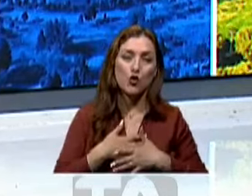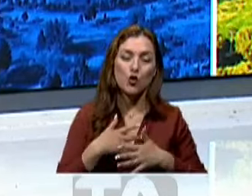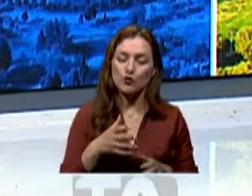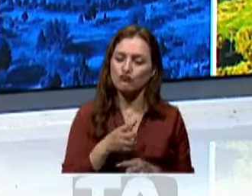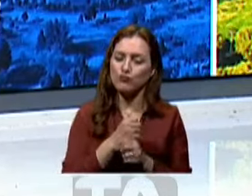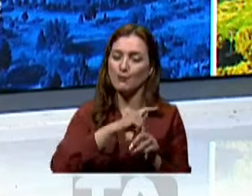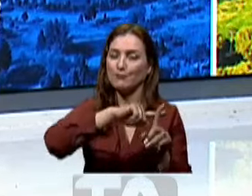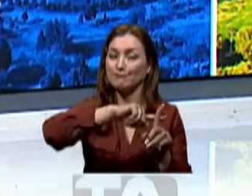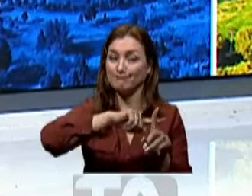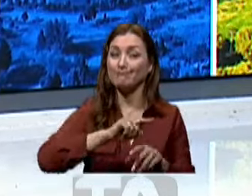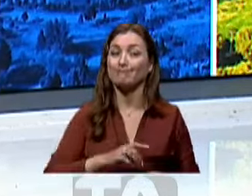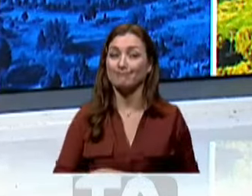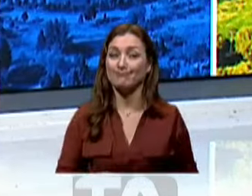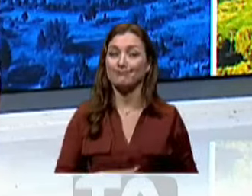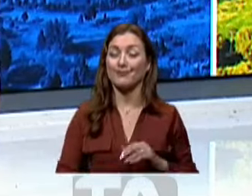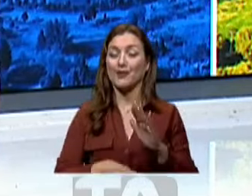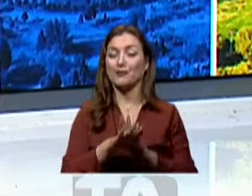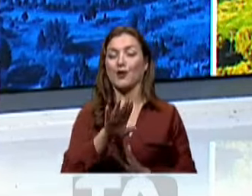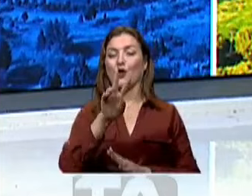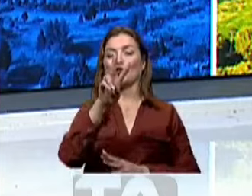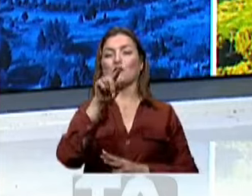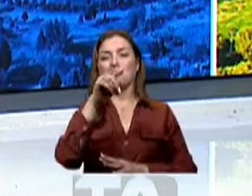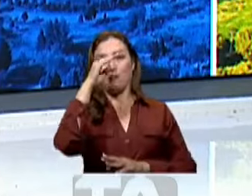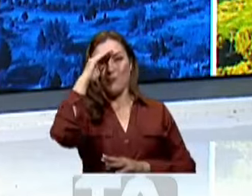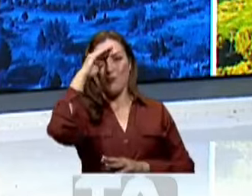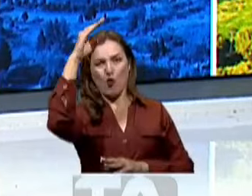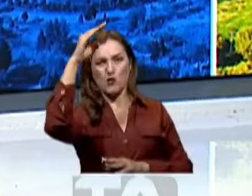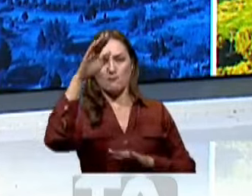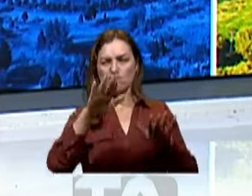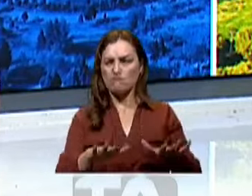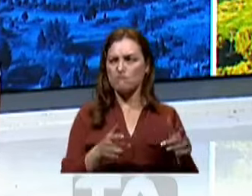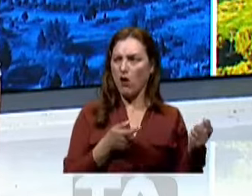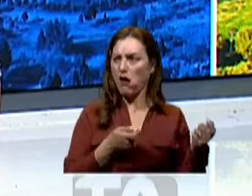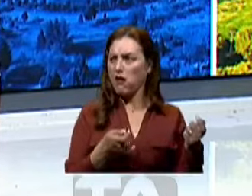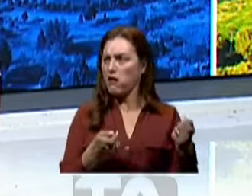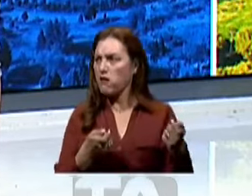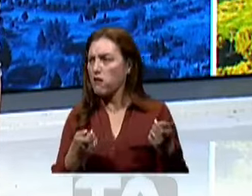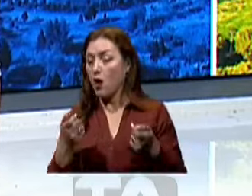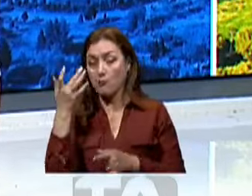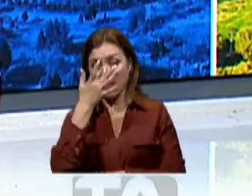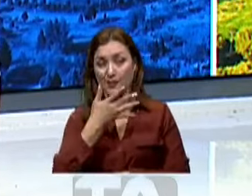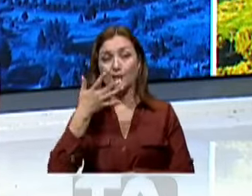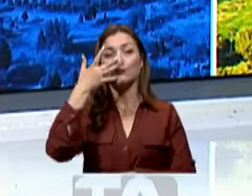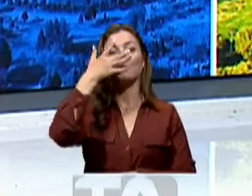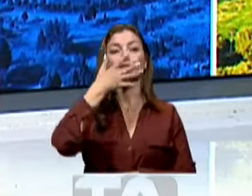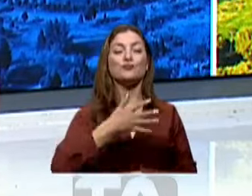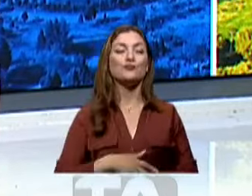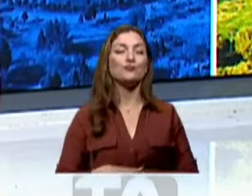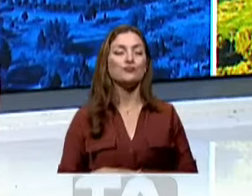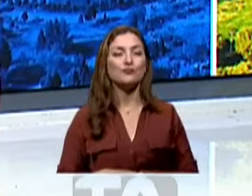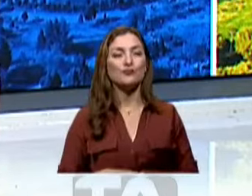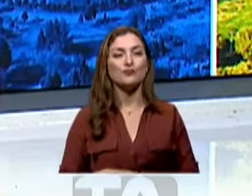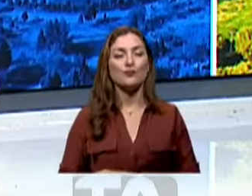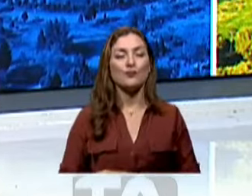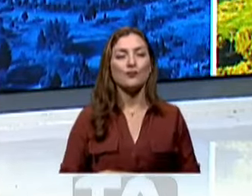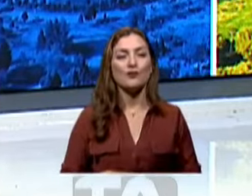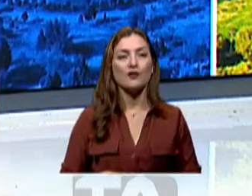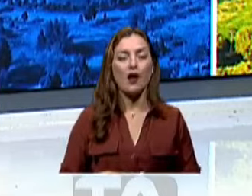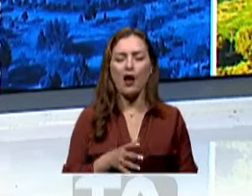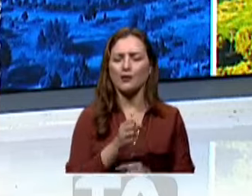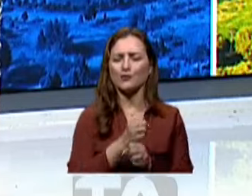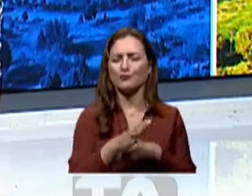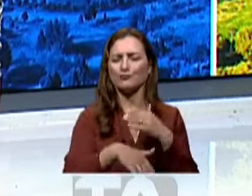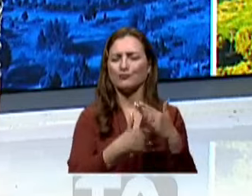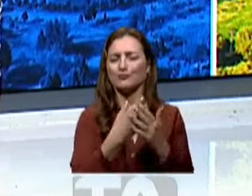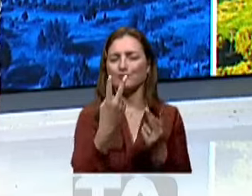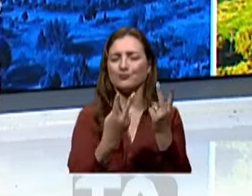sean positivos. Más de 2.000 policías estuvieron resguardando la seguridad de todos